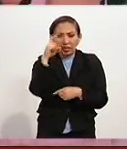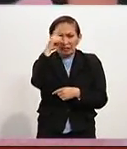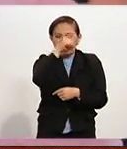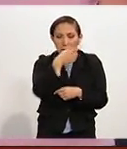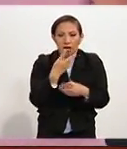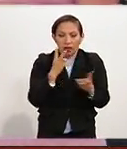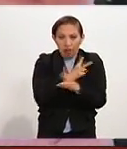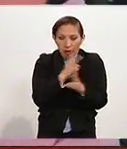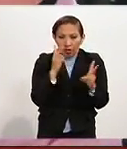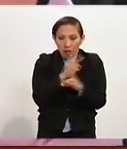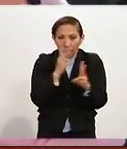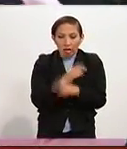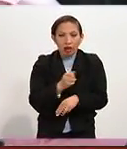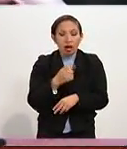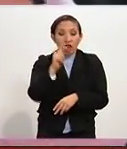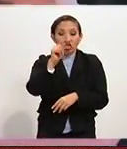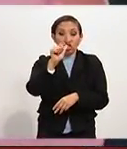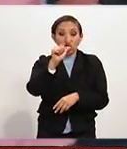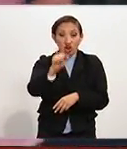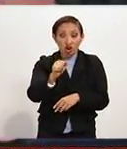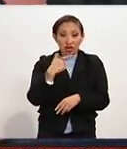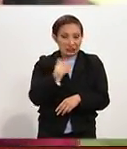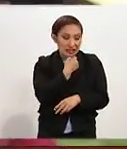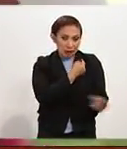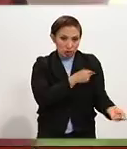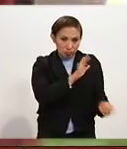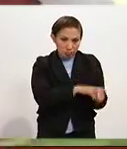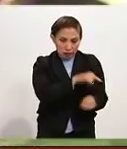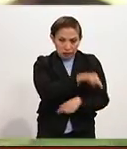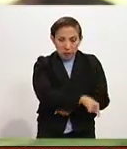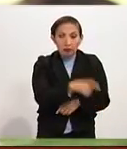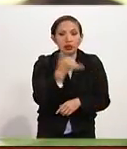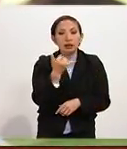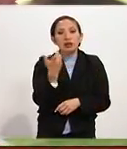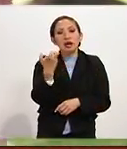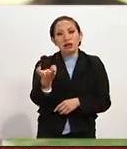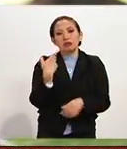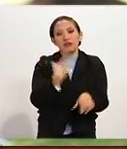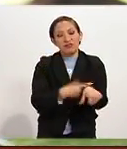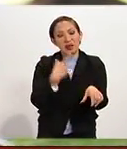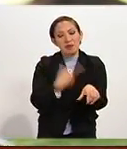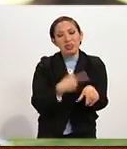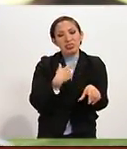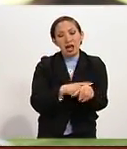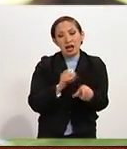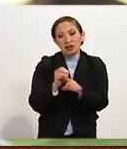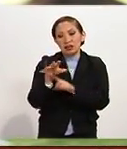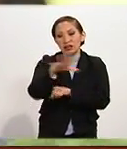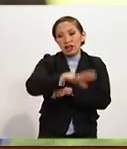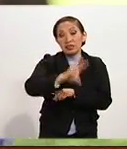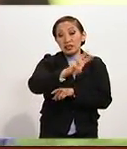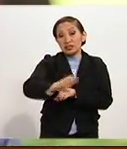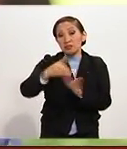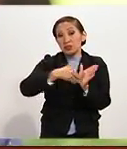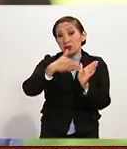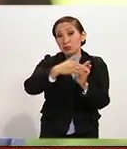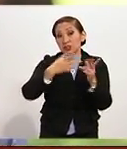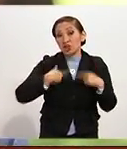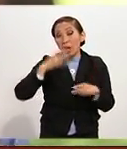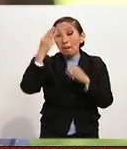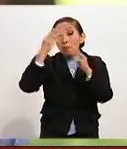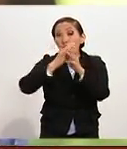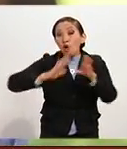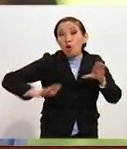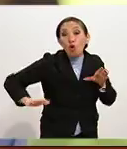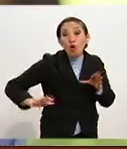respirar, tos, sobre todo en los niños. Y bueno, esta es una enfermedad que afecta a más de 300 millones de personas en el